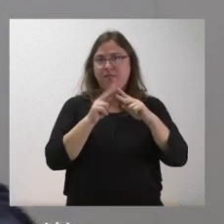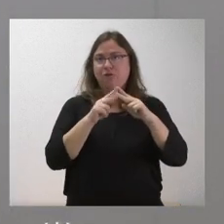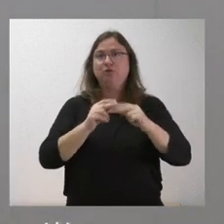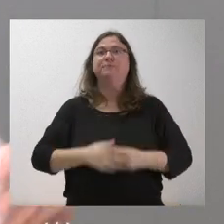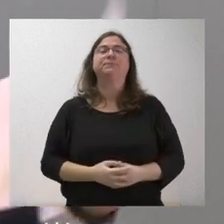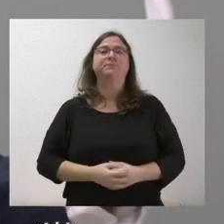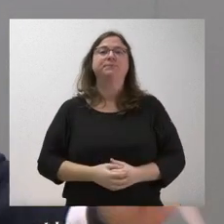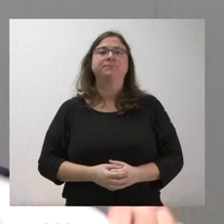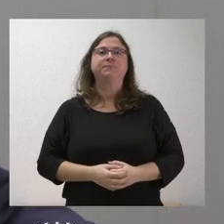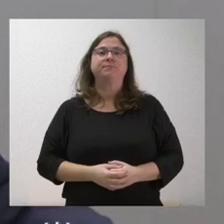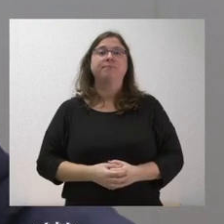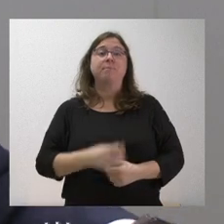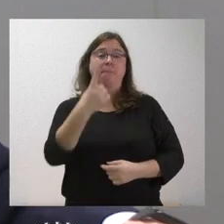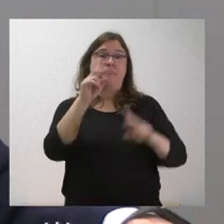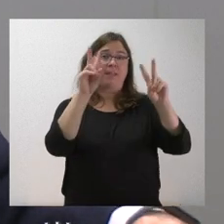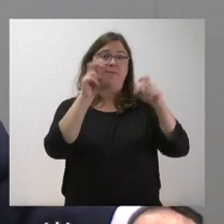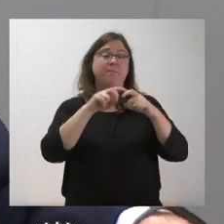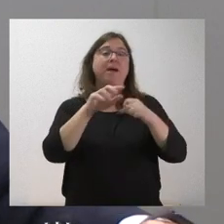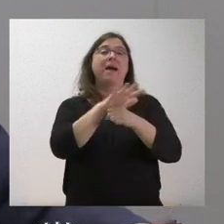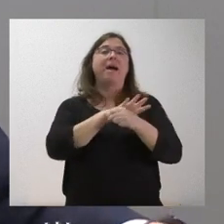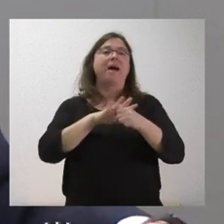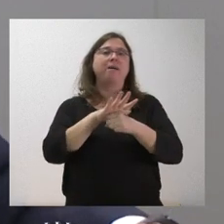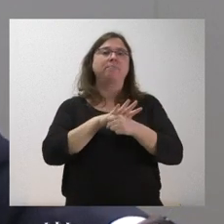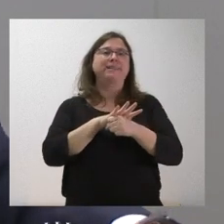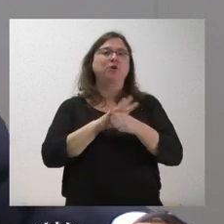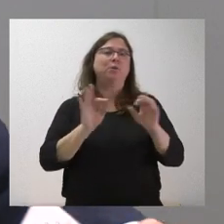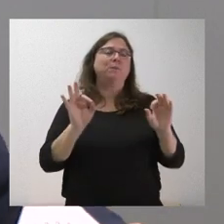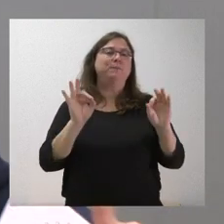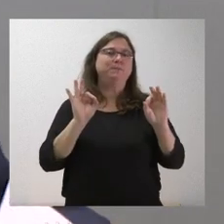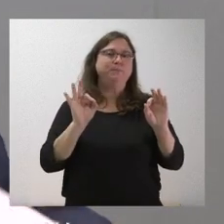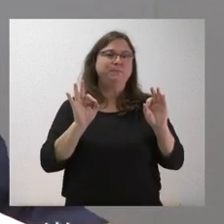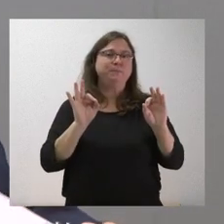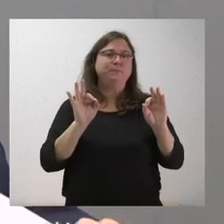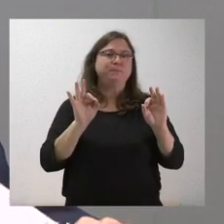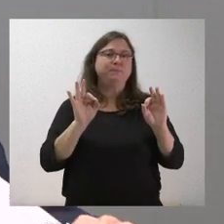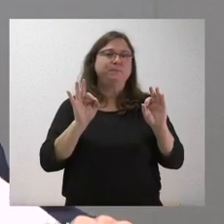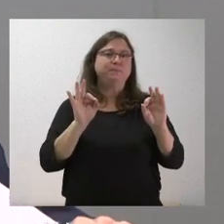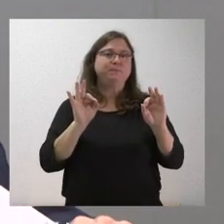también una de ellas en el ámbito de